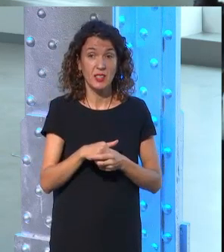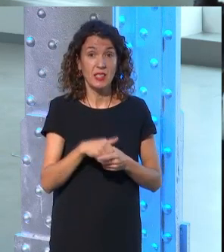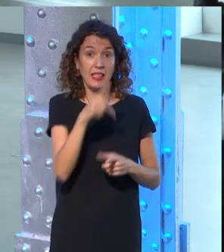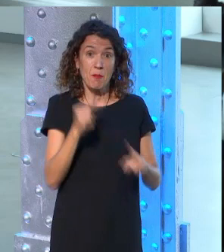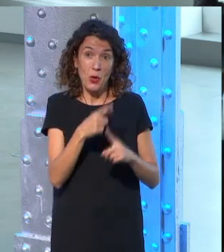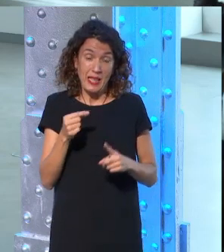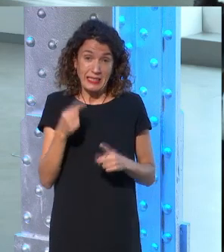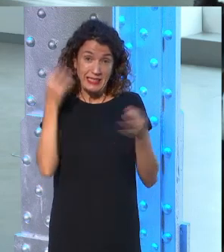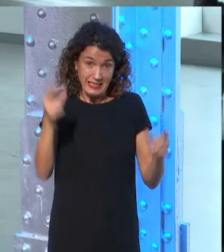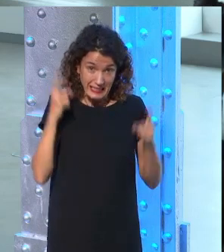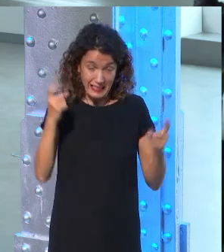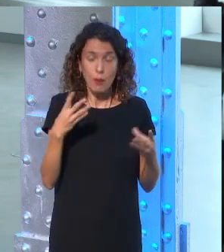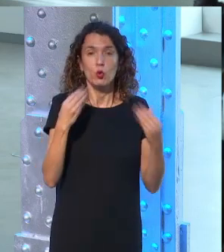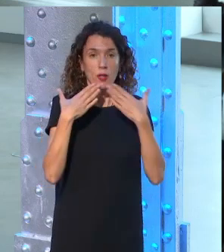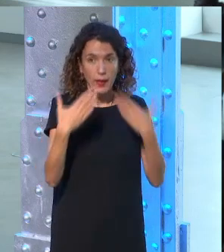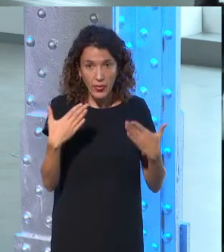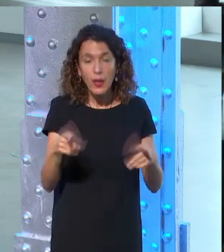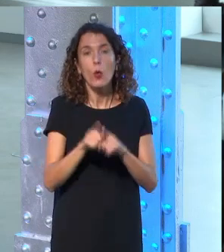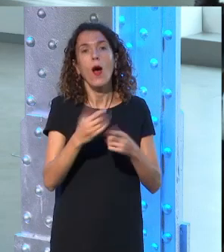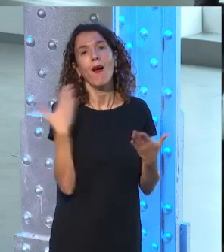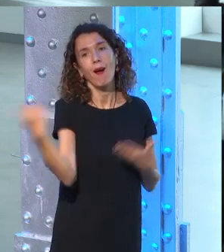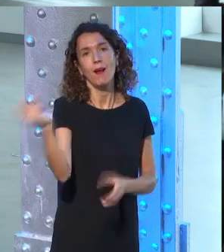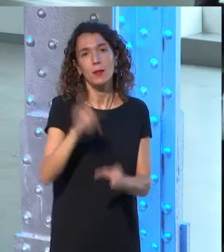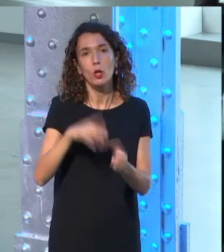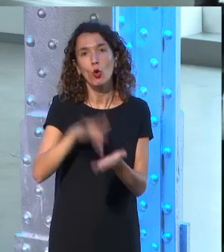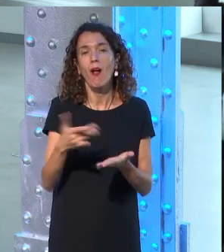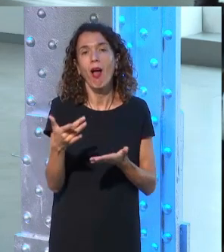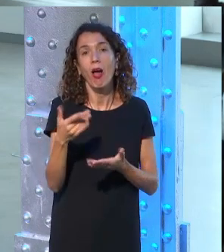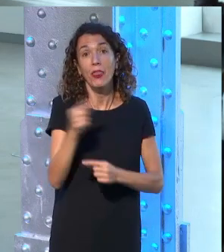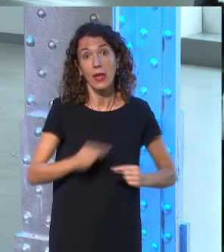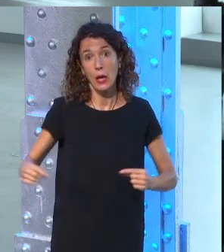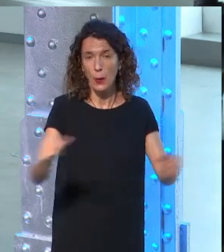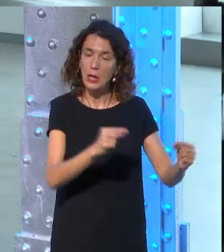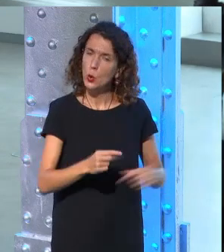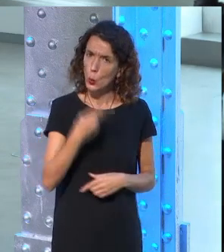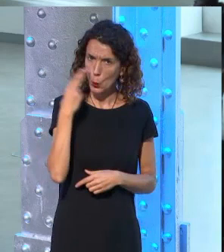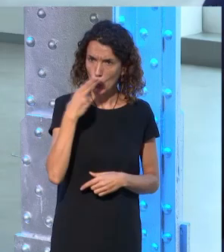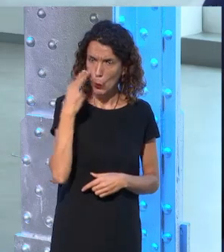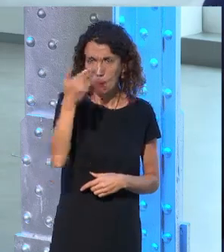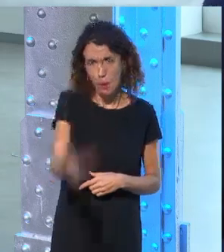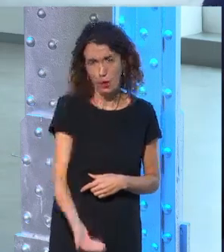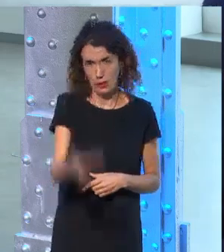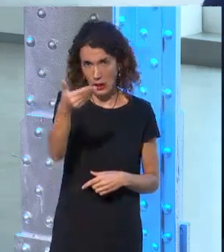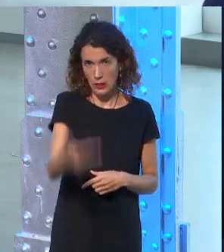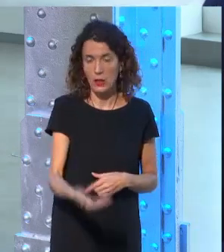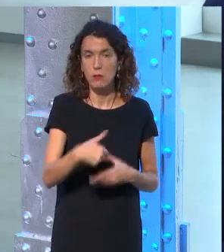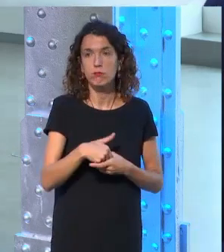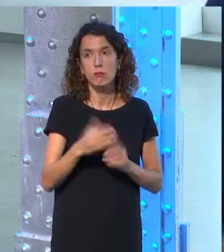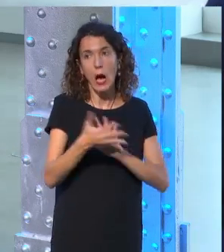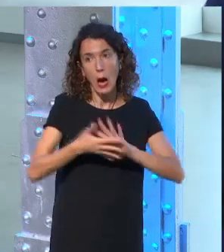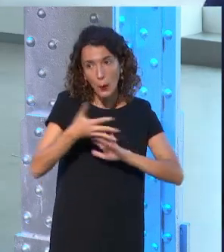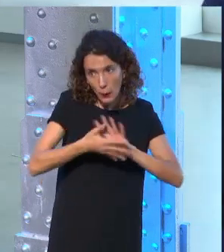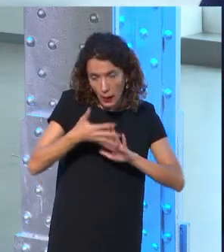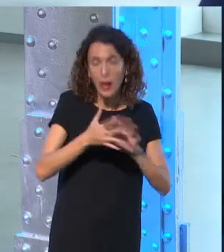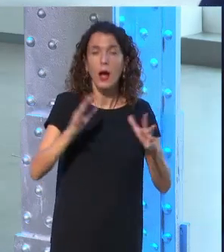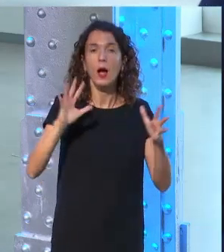100%. Muchas gracias por haberme invitado a participar en este debate, que creo que es muy interesante y muy importante que hablemos